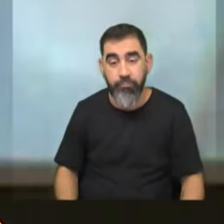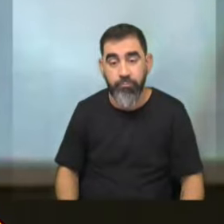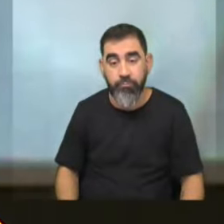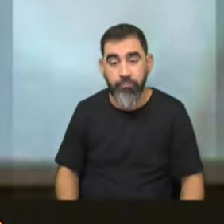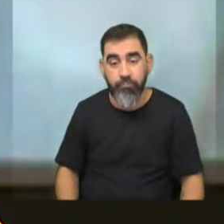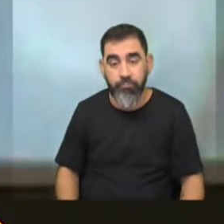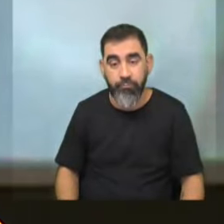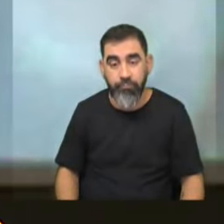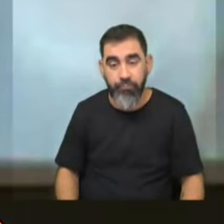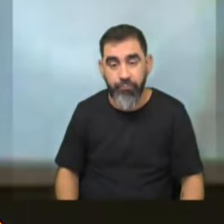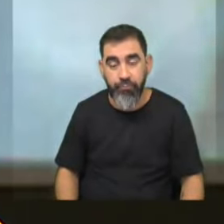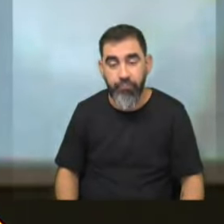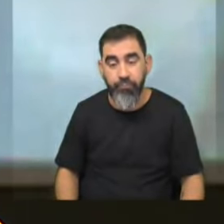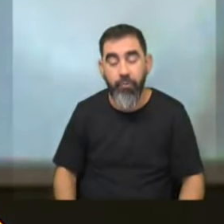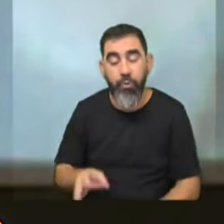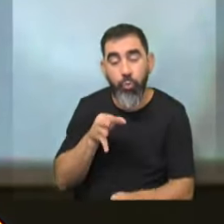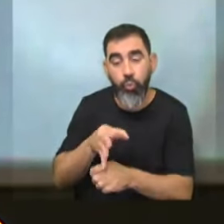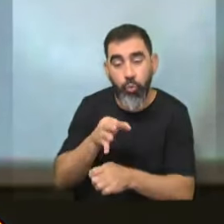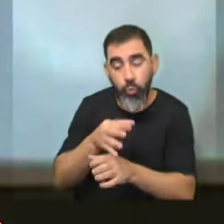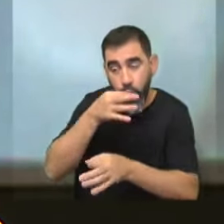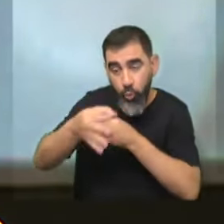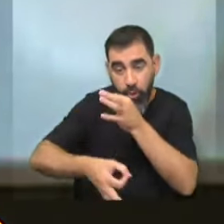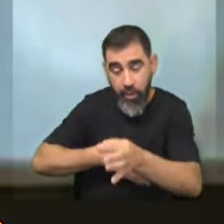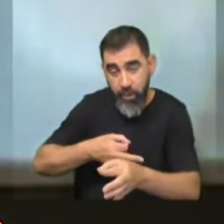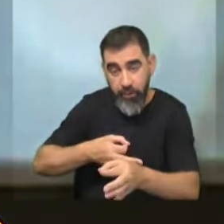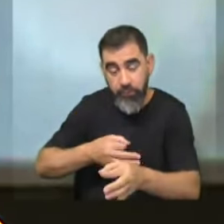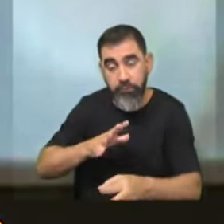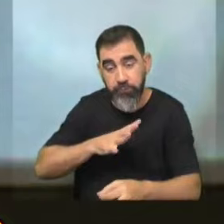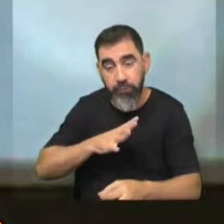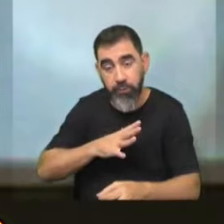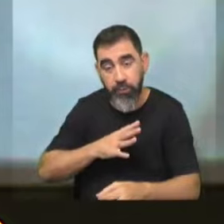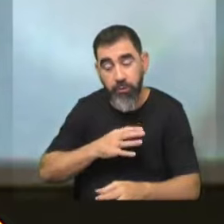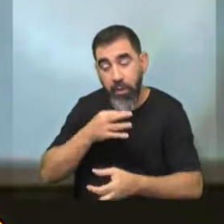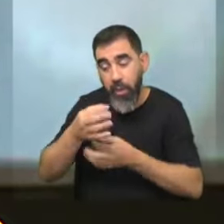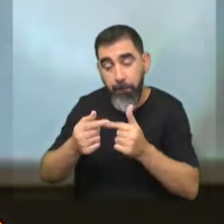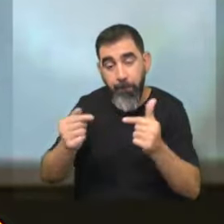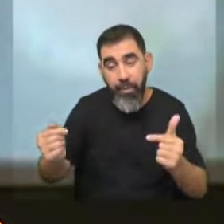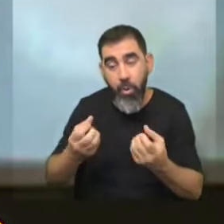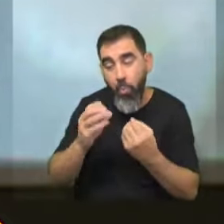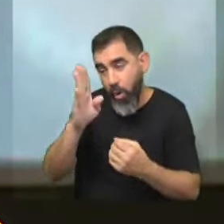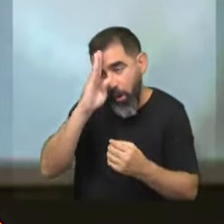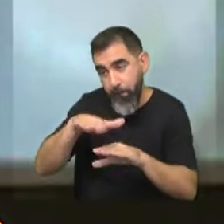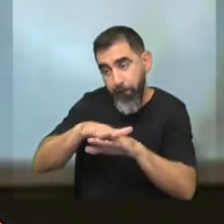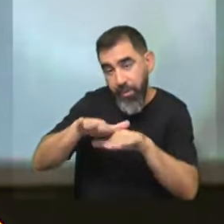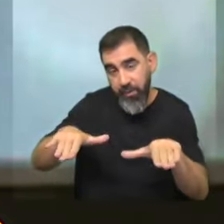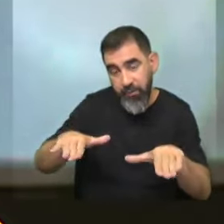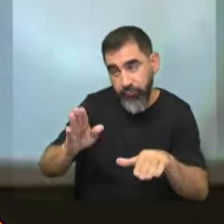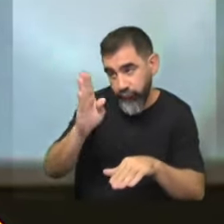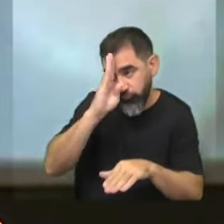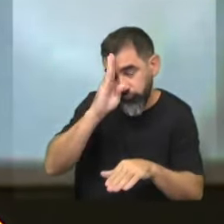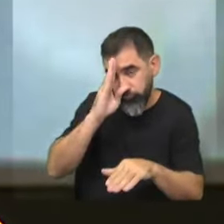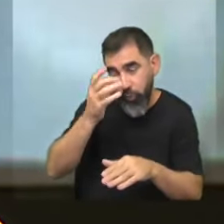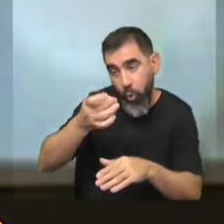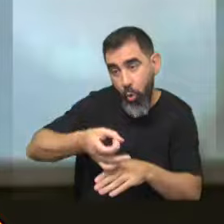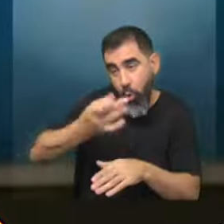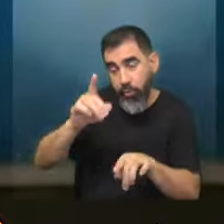aplicás ahí, en los tutoriales, en las explicaciones, en cómo explicás las cosas y cómo aprenden los niños. Digamos, los conceptos son los